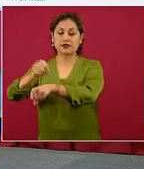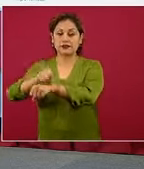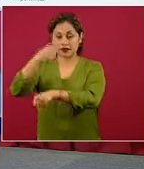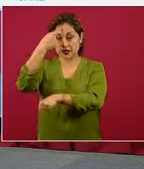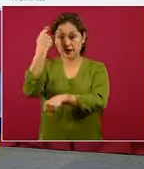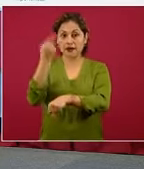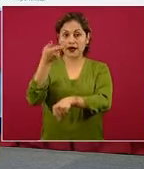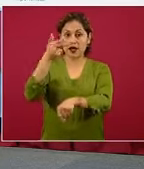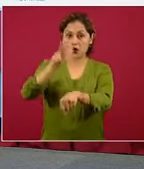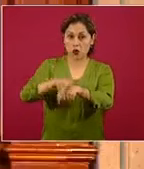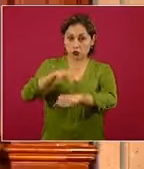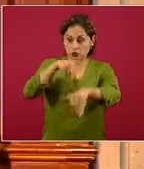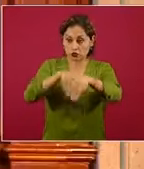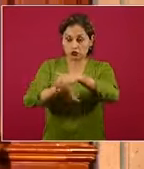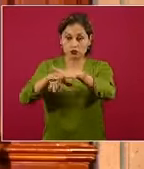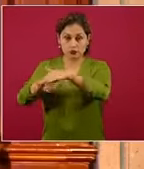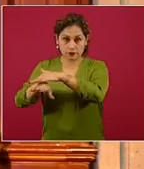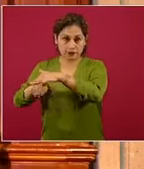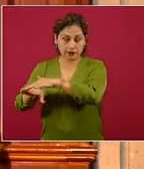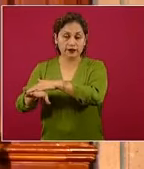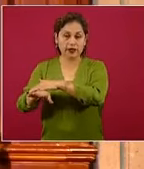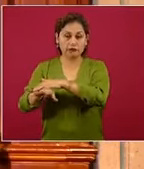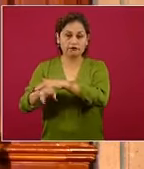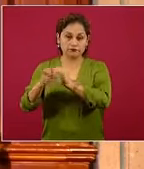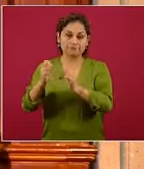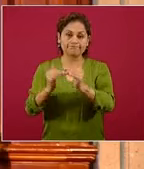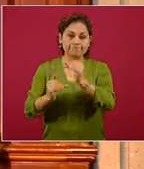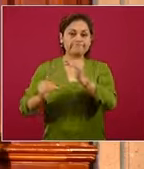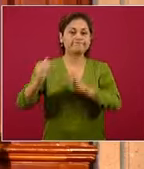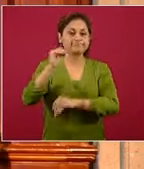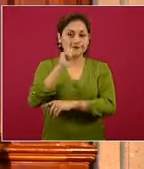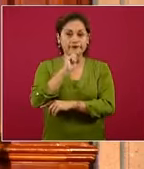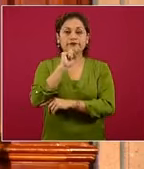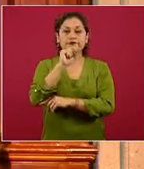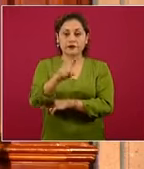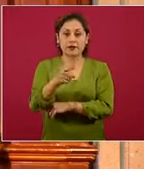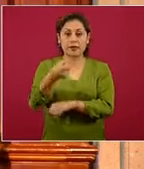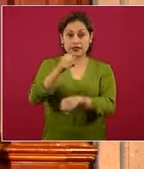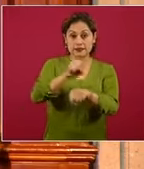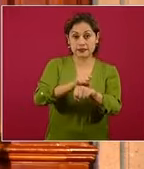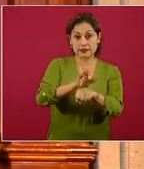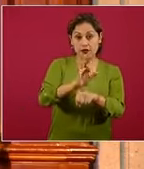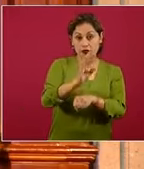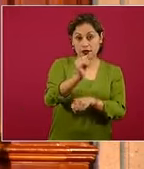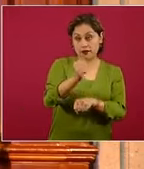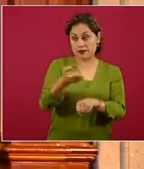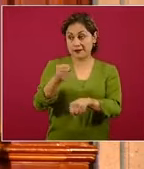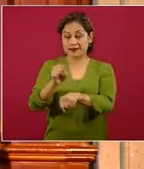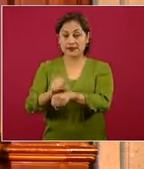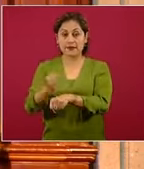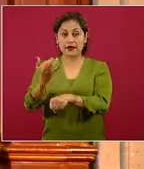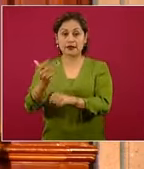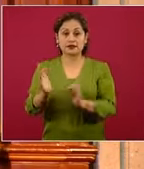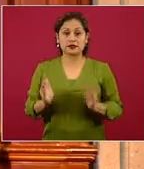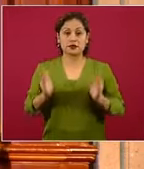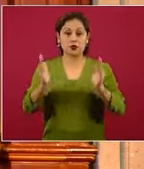hospitalizados. También tenemos un incremento para efectos de la semana 49.50, que representa